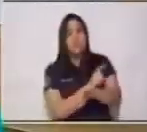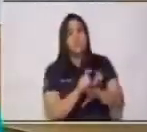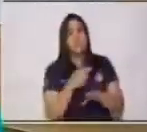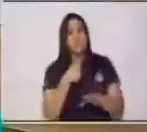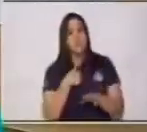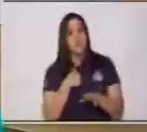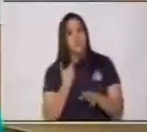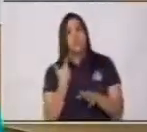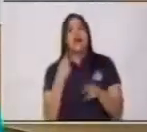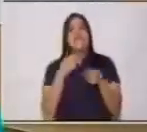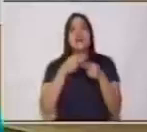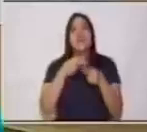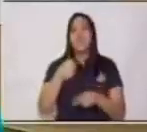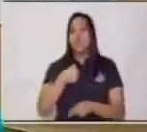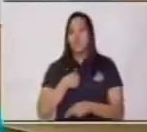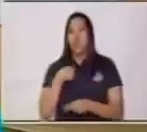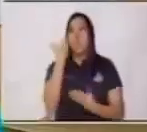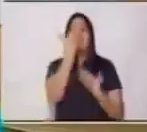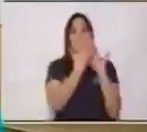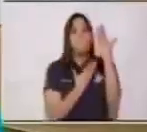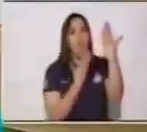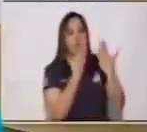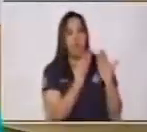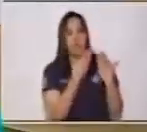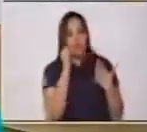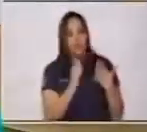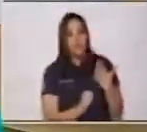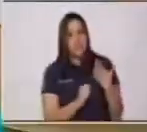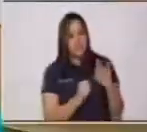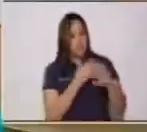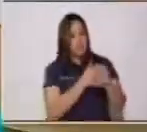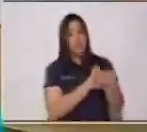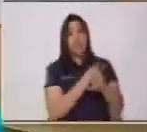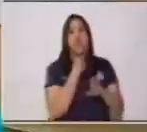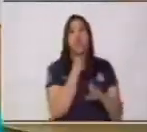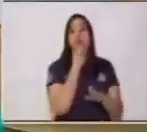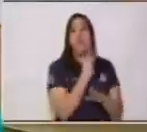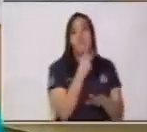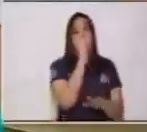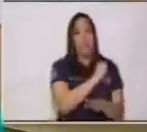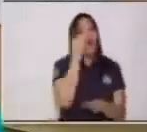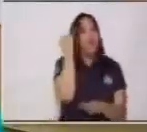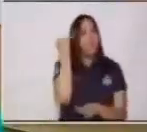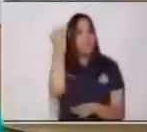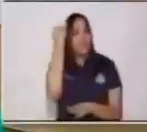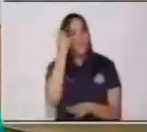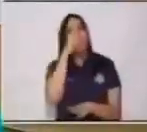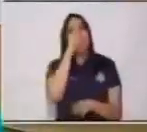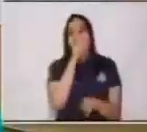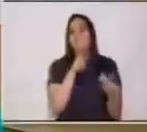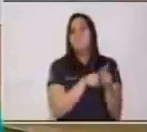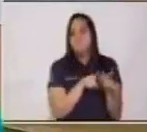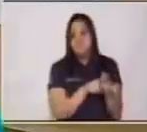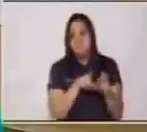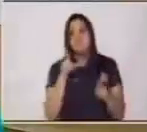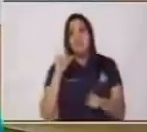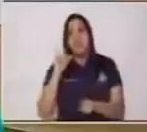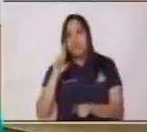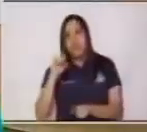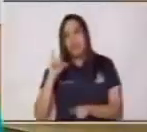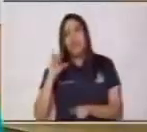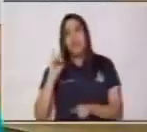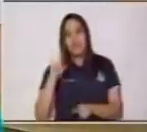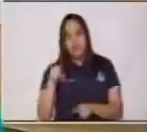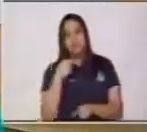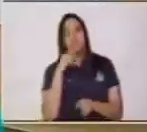yo poético. Así como el narrativo es una voz ajena al autor, que es inventada, También en el lírico podemos establecer que es un tipo de